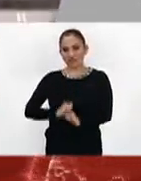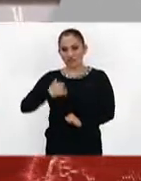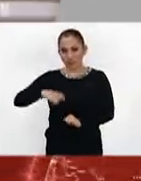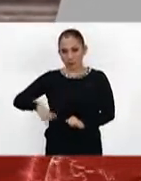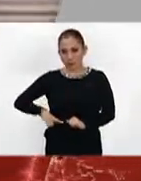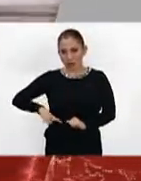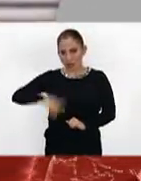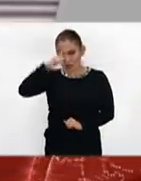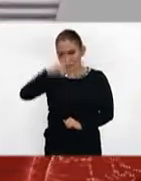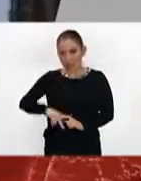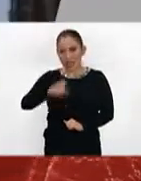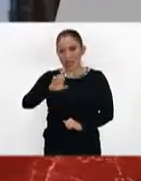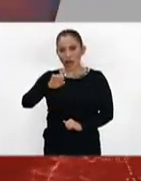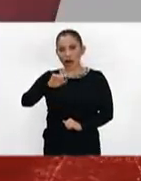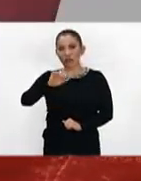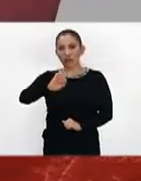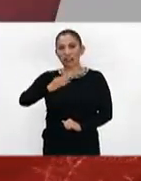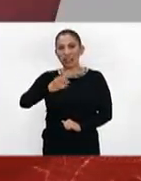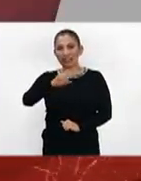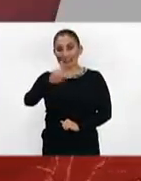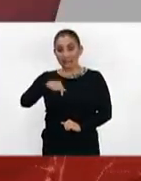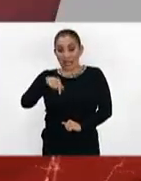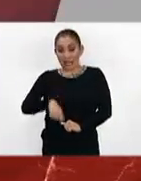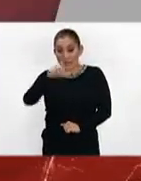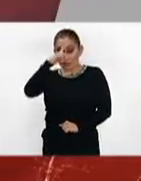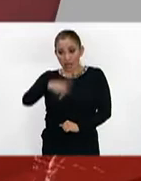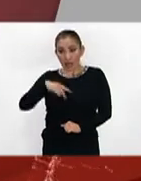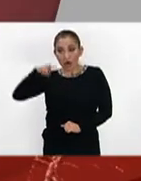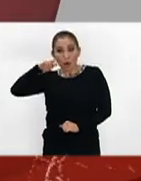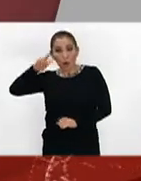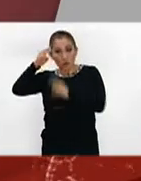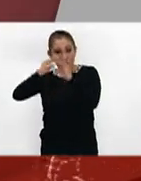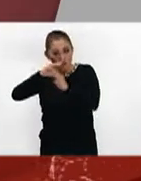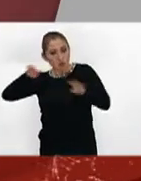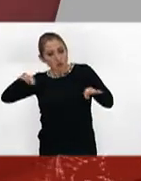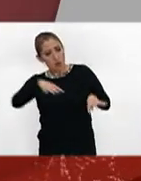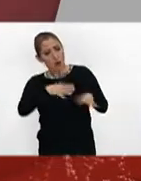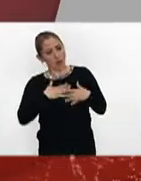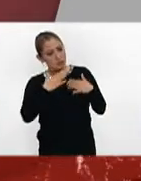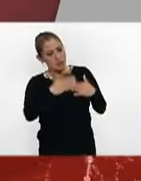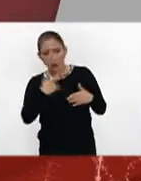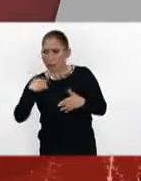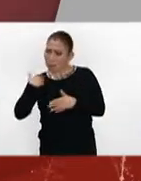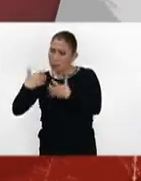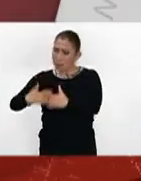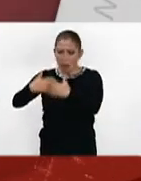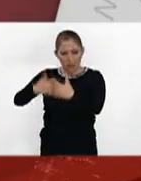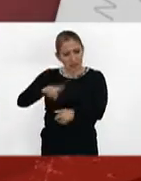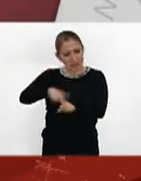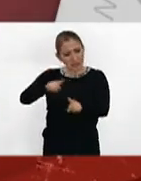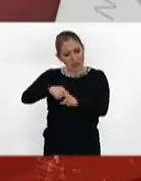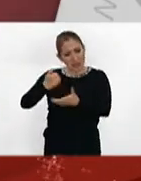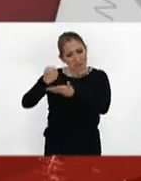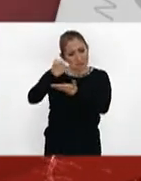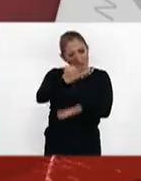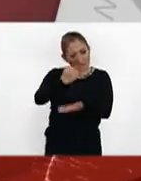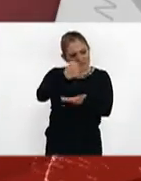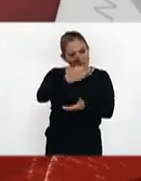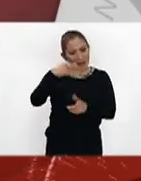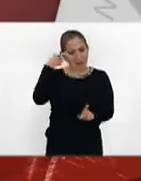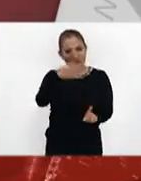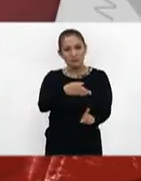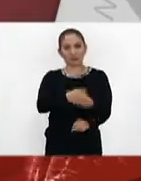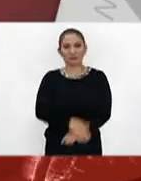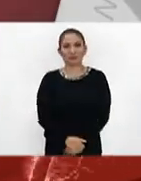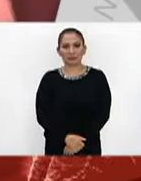la República, Eduardo Sánchez. Hoy nuestro país inspira confianza y atrae la atención del mundo como destino